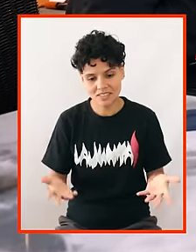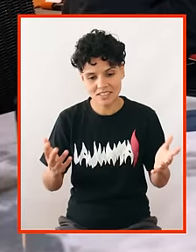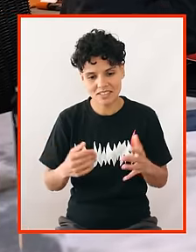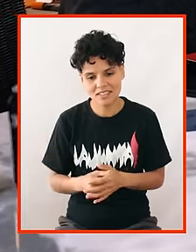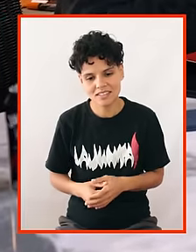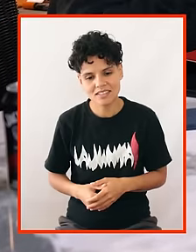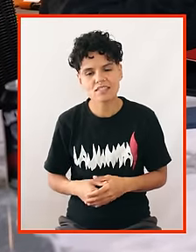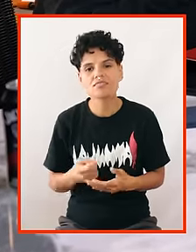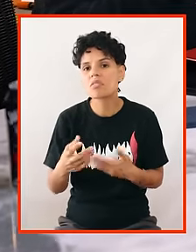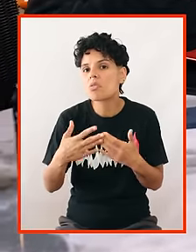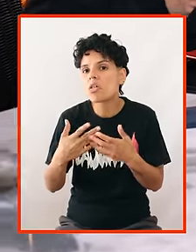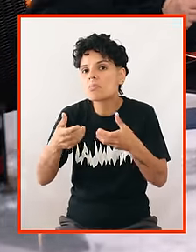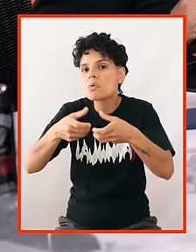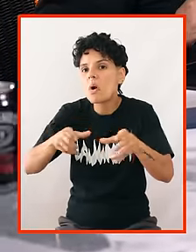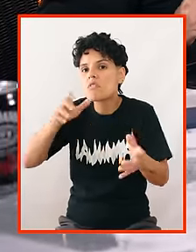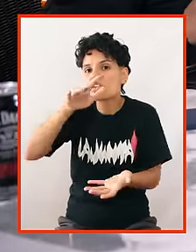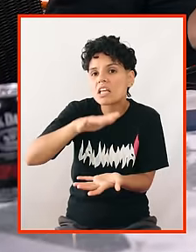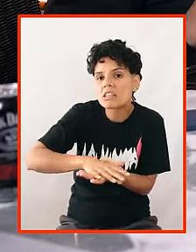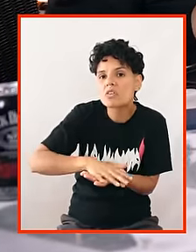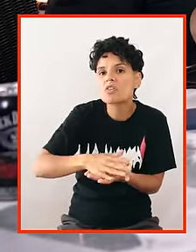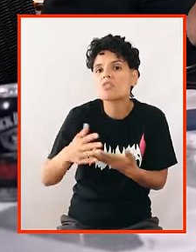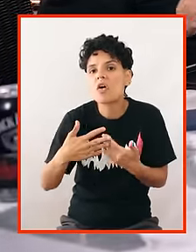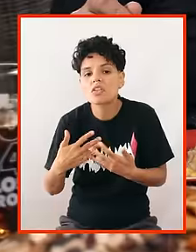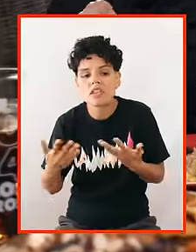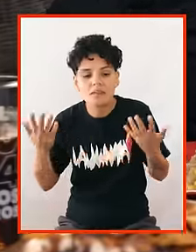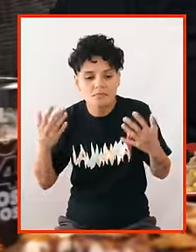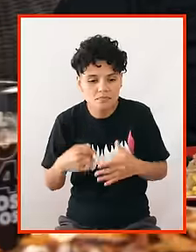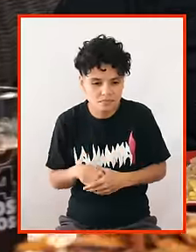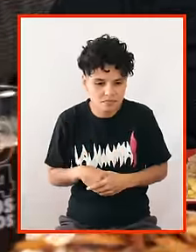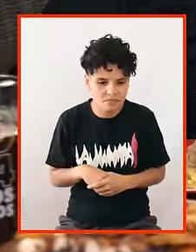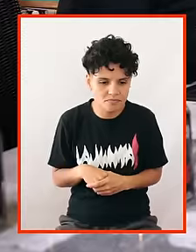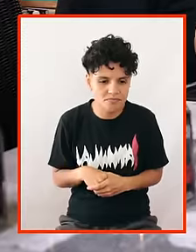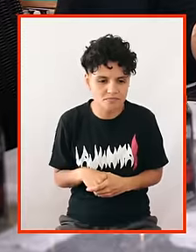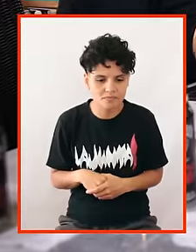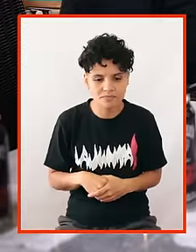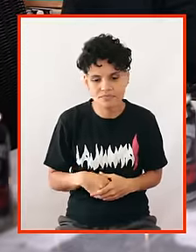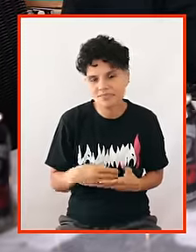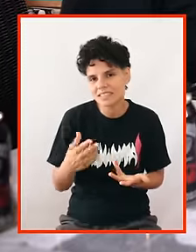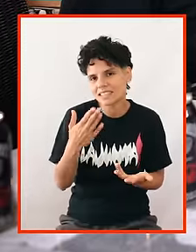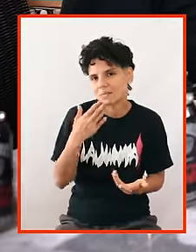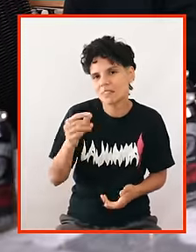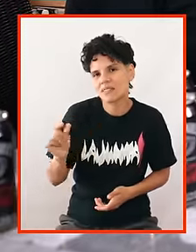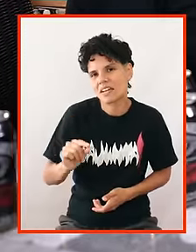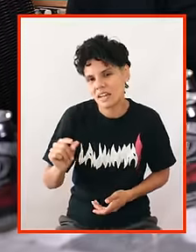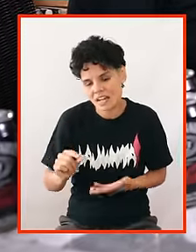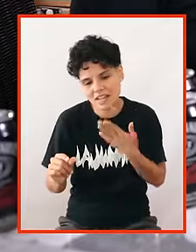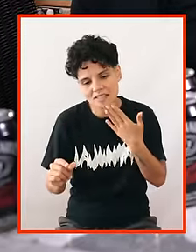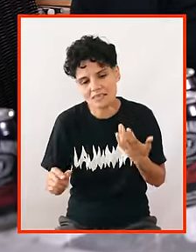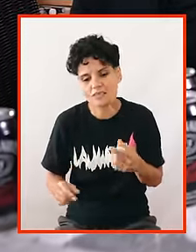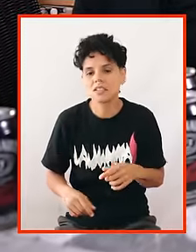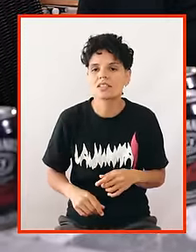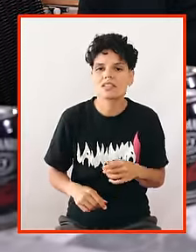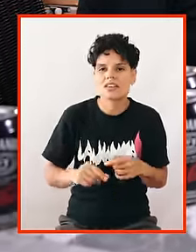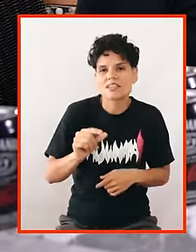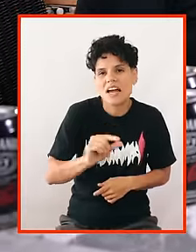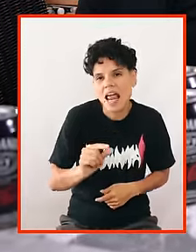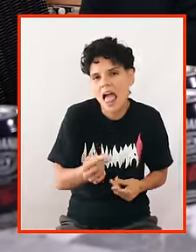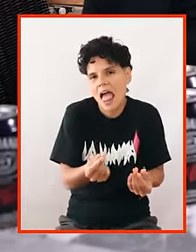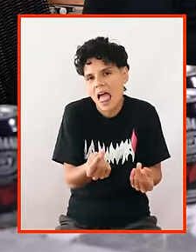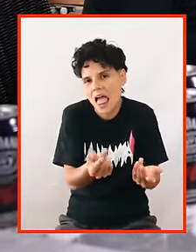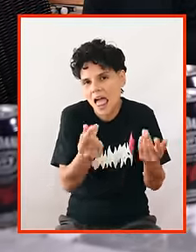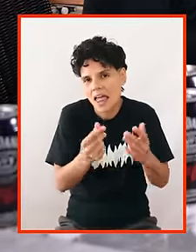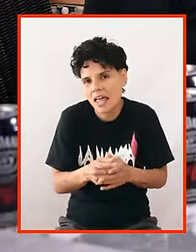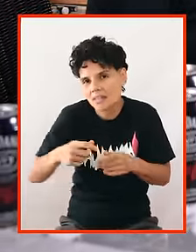Pero, ¿y qué pasó con el huevo frito? ¿Qué pasó con el huevo frito? Algo tan fácil de preparar. Barato. Barato, sí. Económico. La lenteja igual